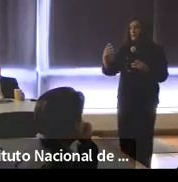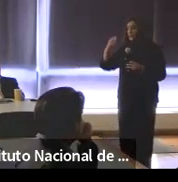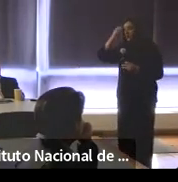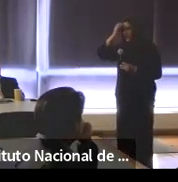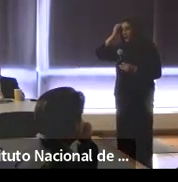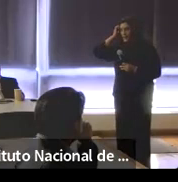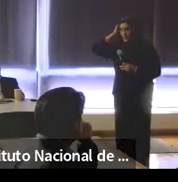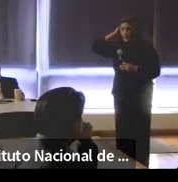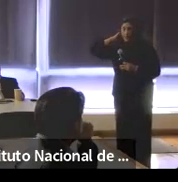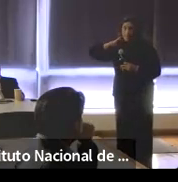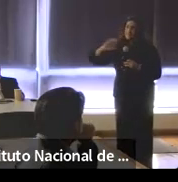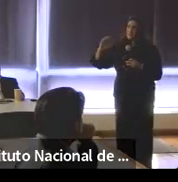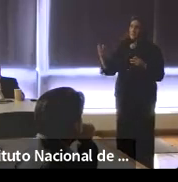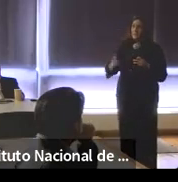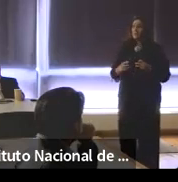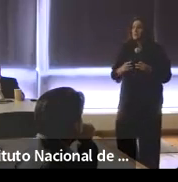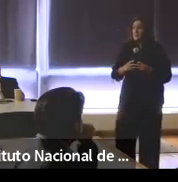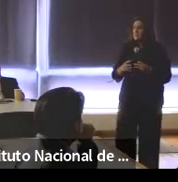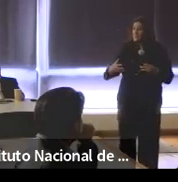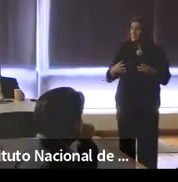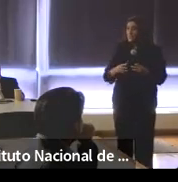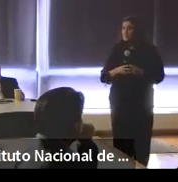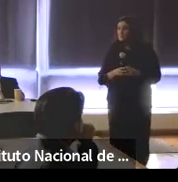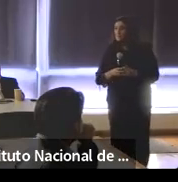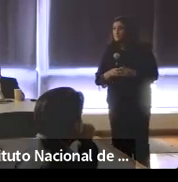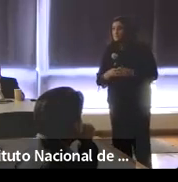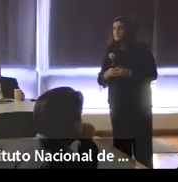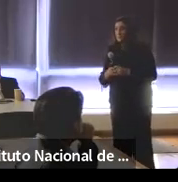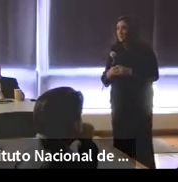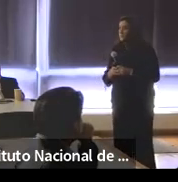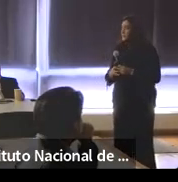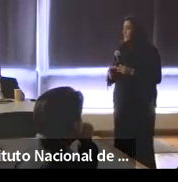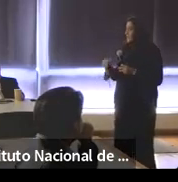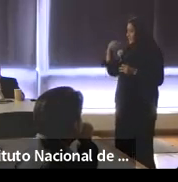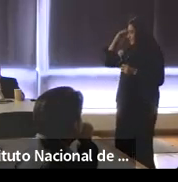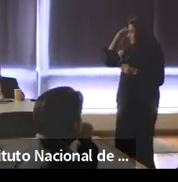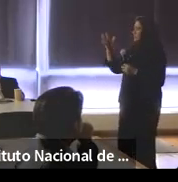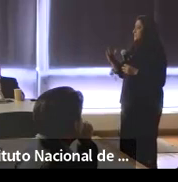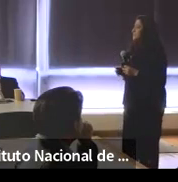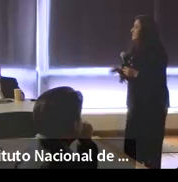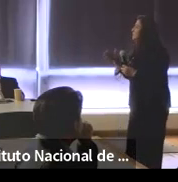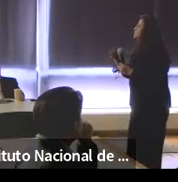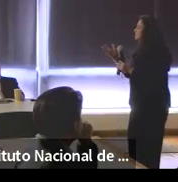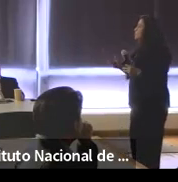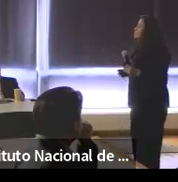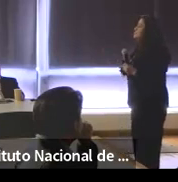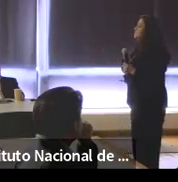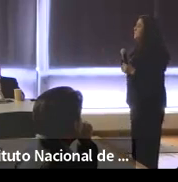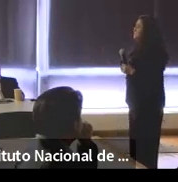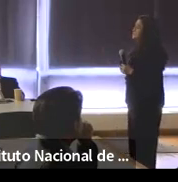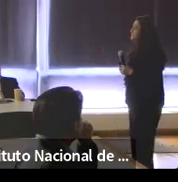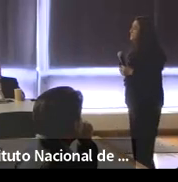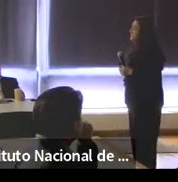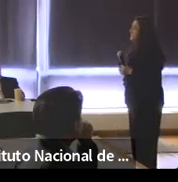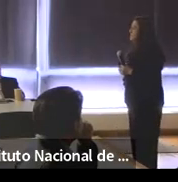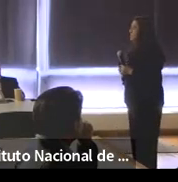de una elevación de la conciencia social no de A lo mejor Levantar la voz y de todo lo que